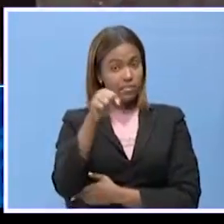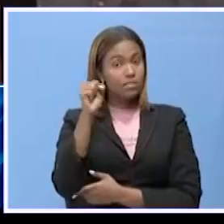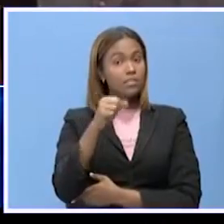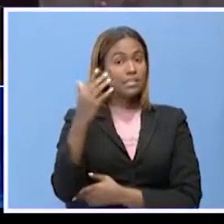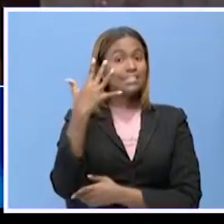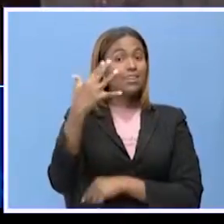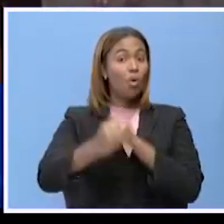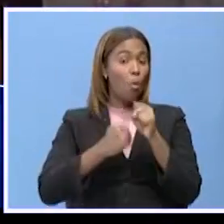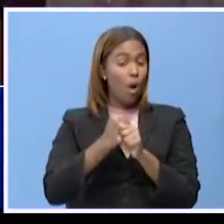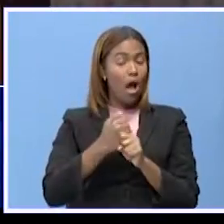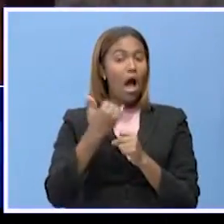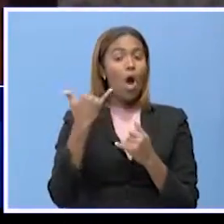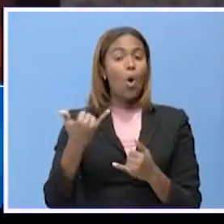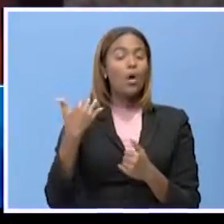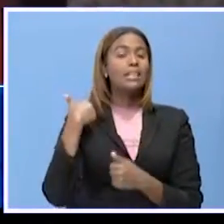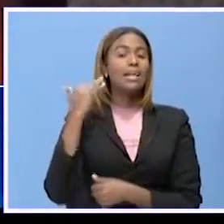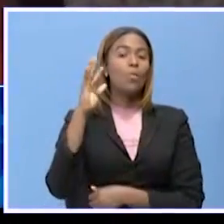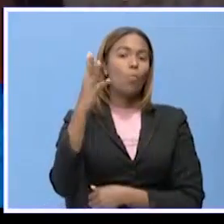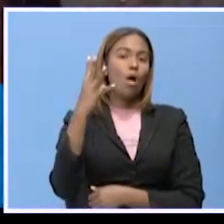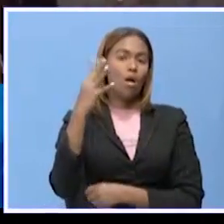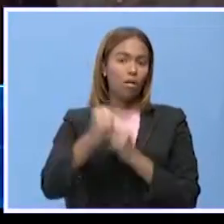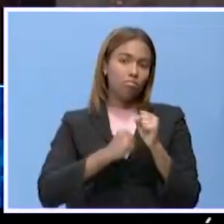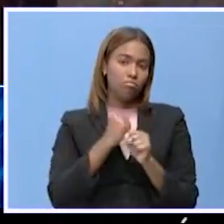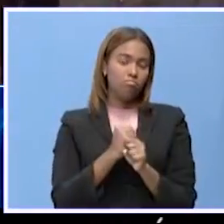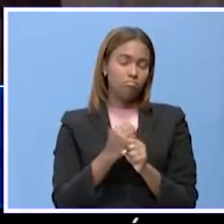por 5 años, ahora ya tiene 4 años.